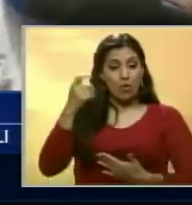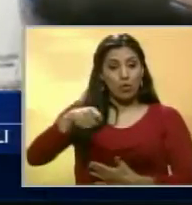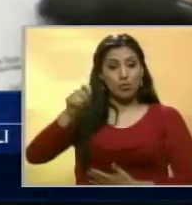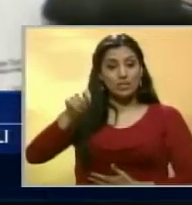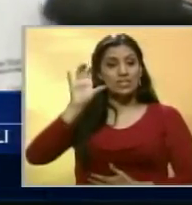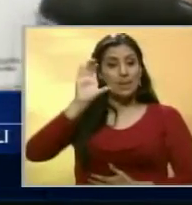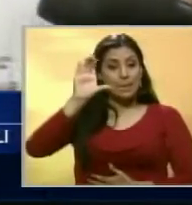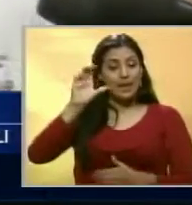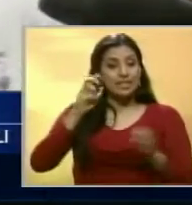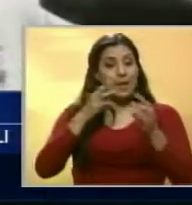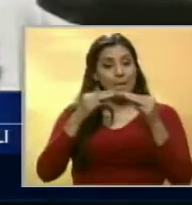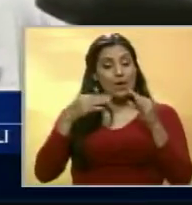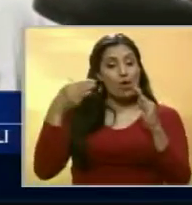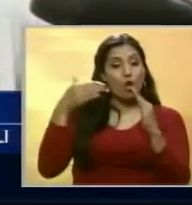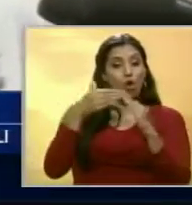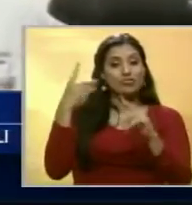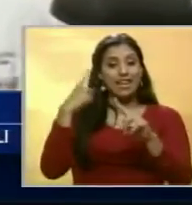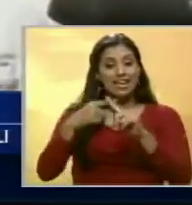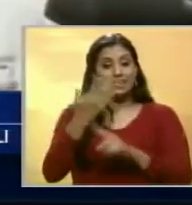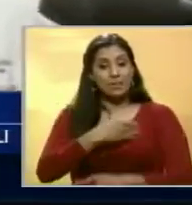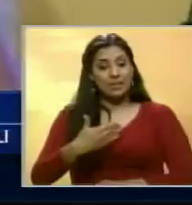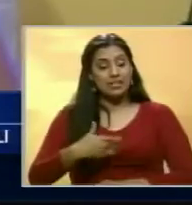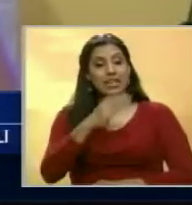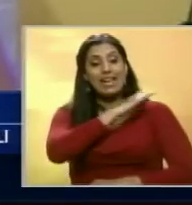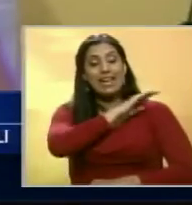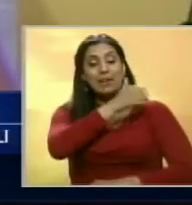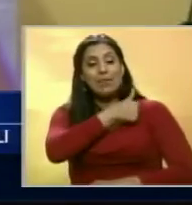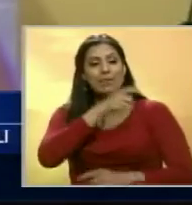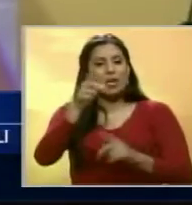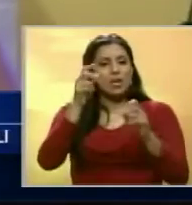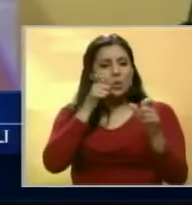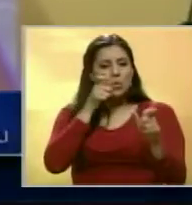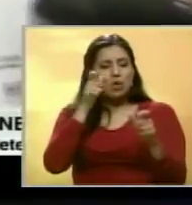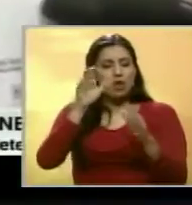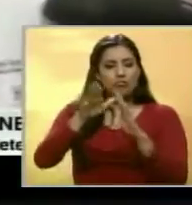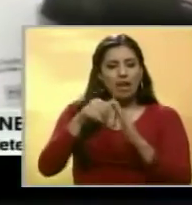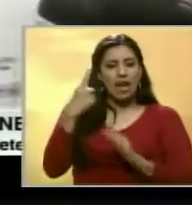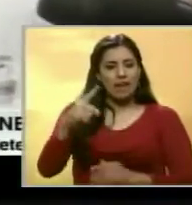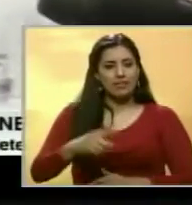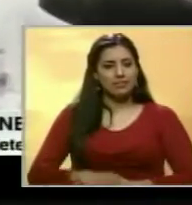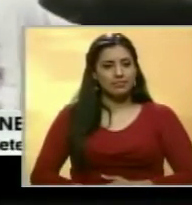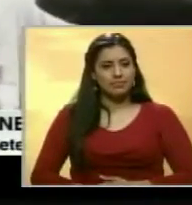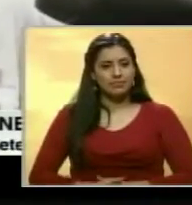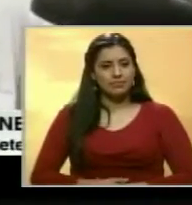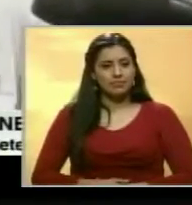del país contra el expresidente, al que se le acusa de espionaje y corrupción.